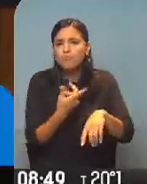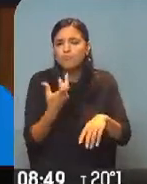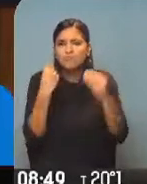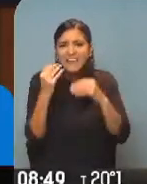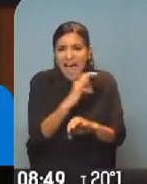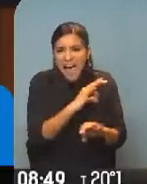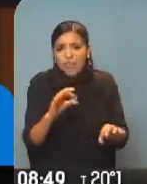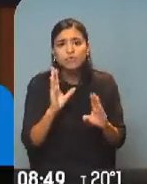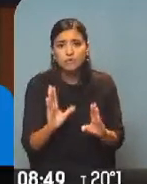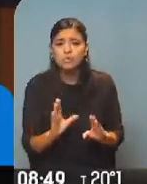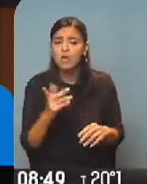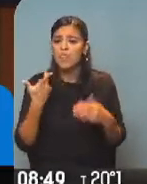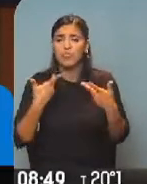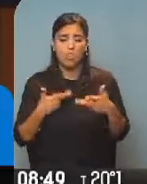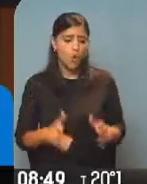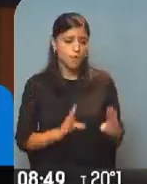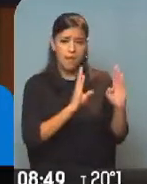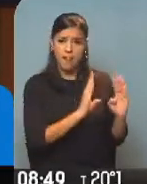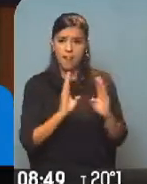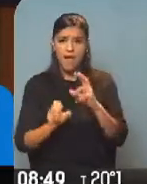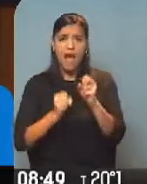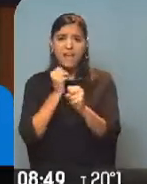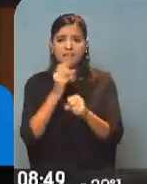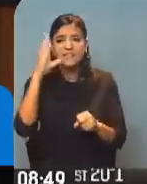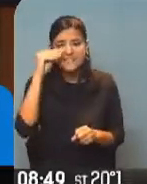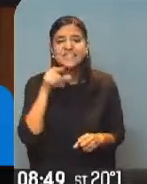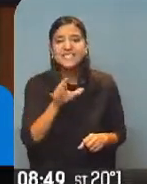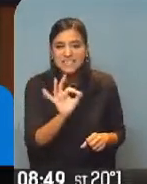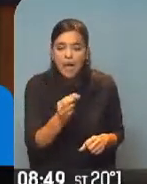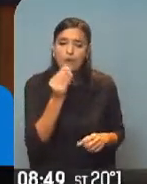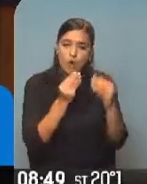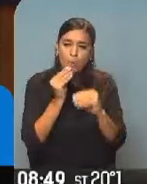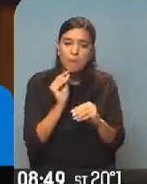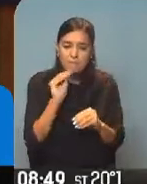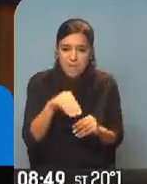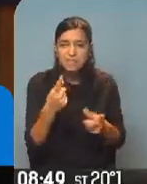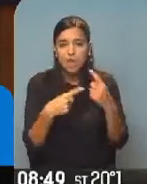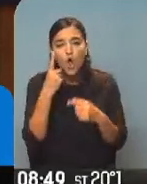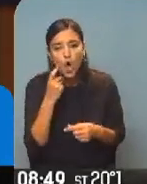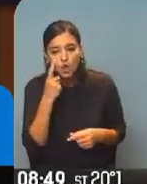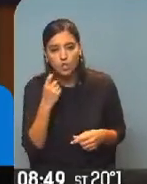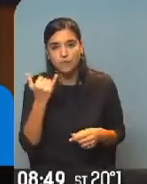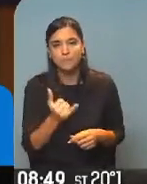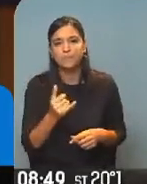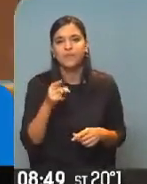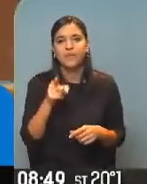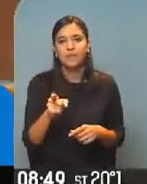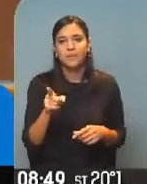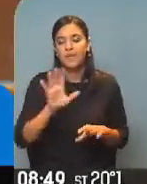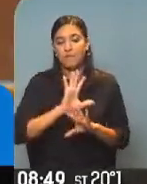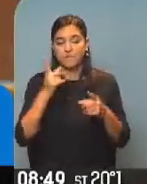sé lo que es hacer un día normal hasta la cena que uno sabe que va como en un poco más pero controlarse en ese momento barbara pasaron las fiestas